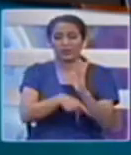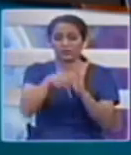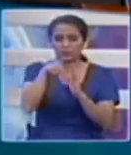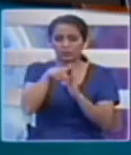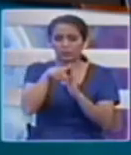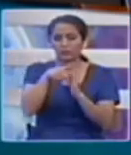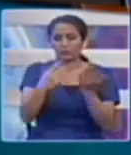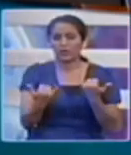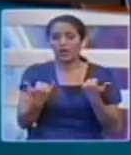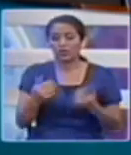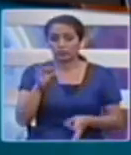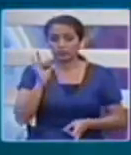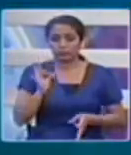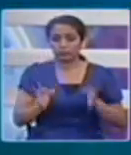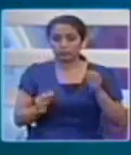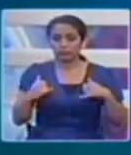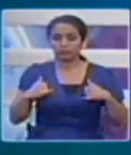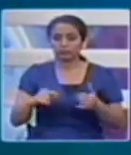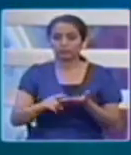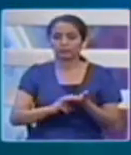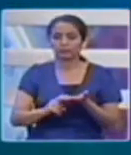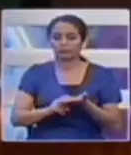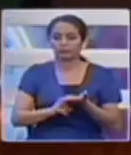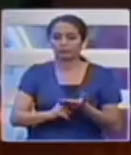una reunión de bloque.